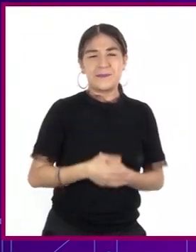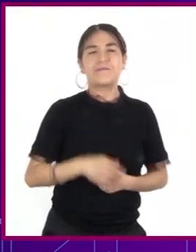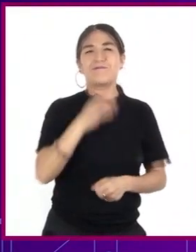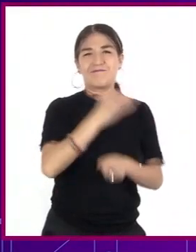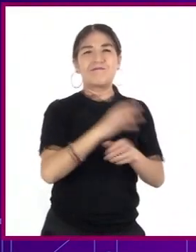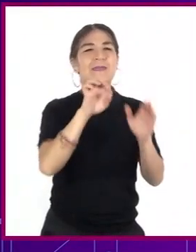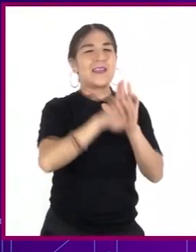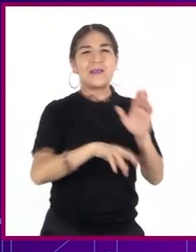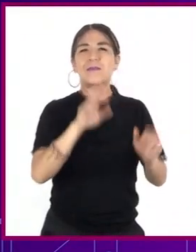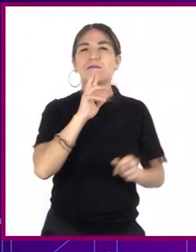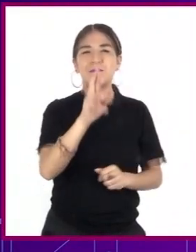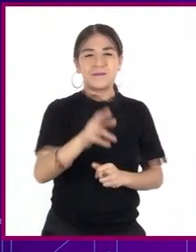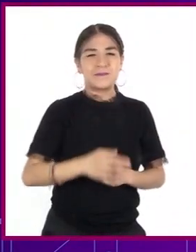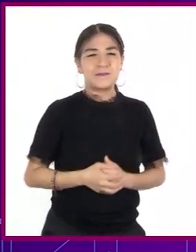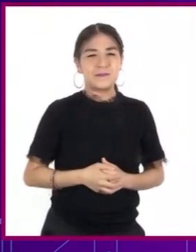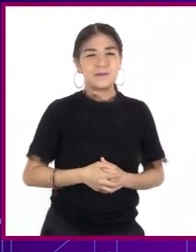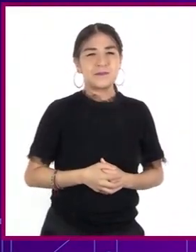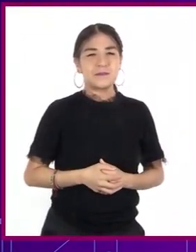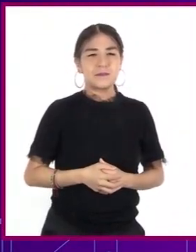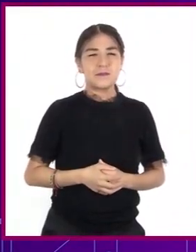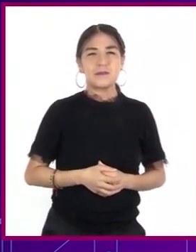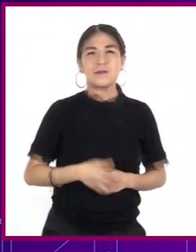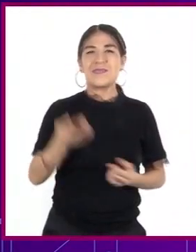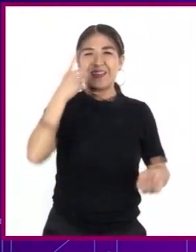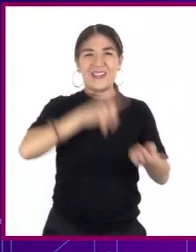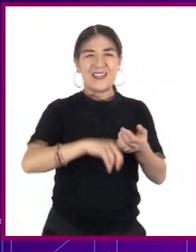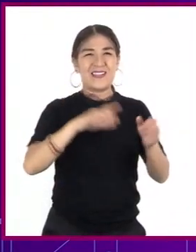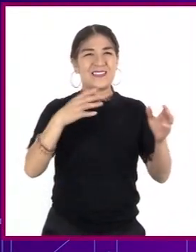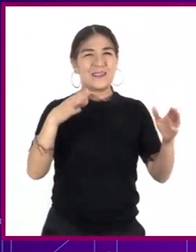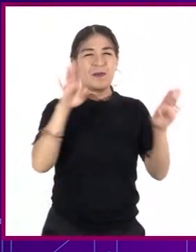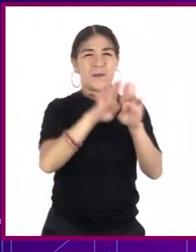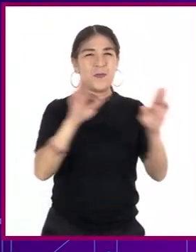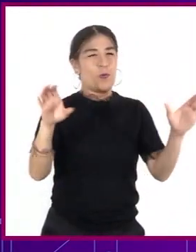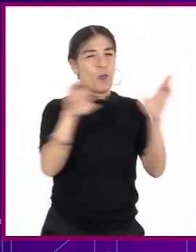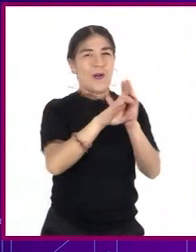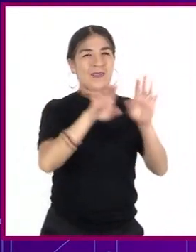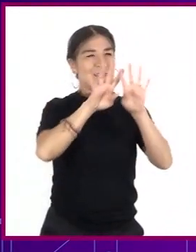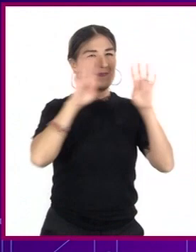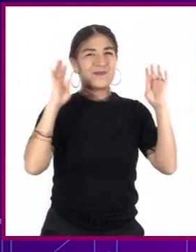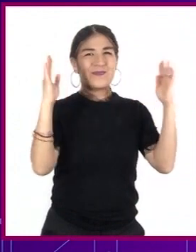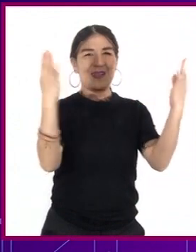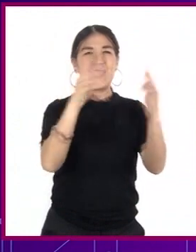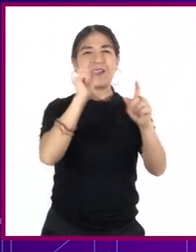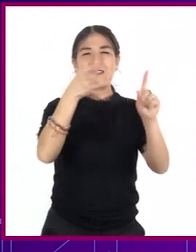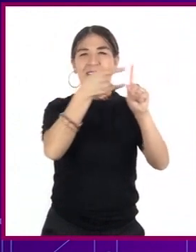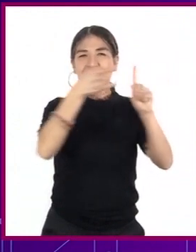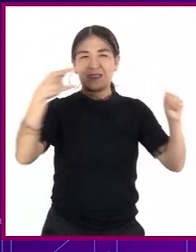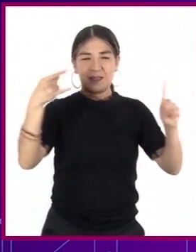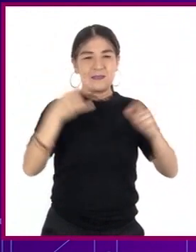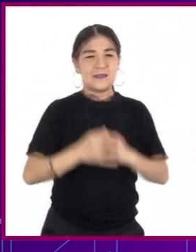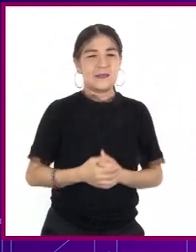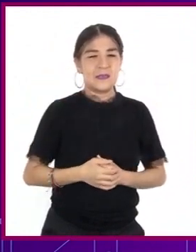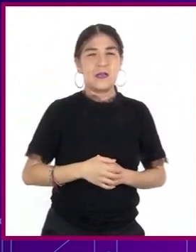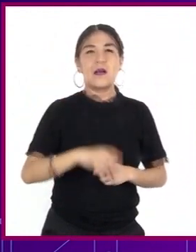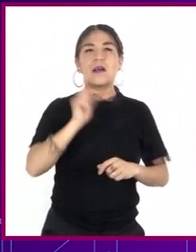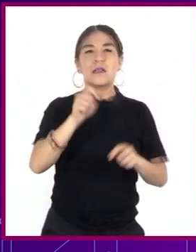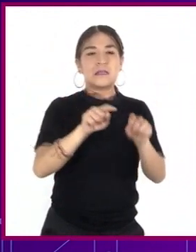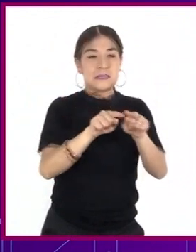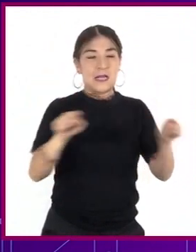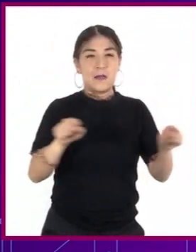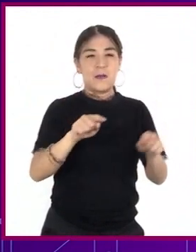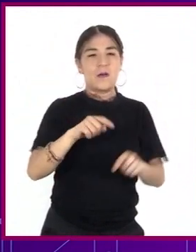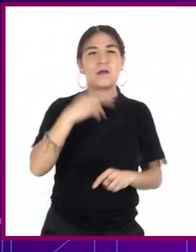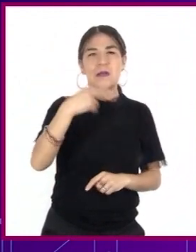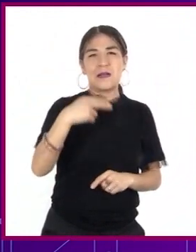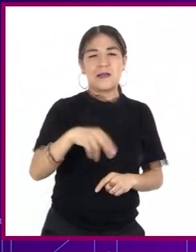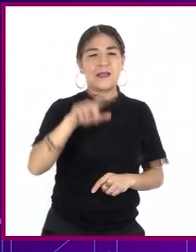problema. La bodega tiene forma rectangular. El largo lo podemos llamar base y el ancho puede recibir el nombre de